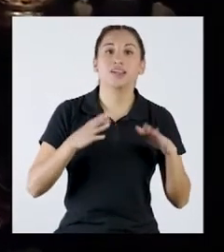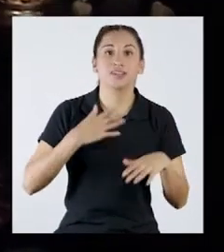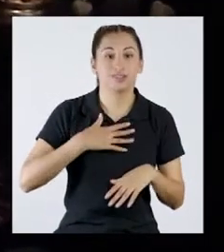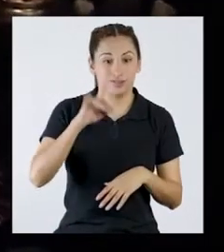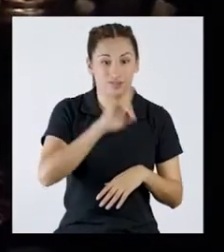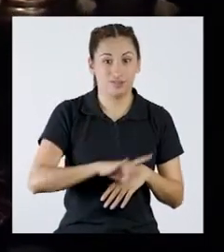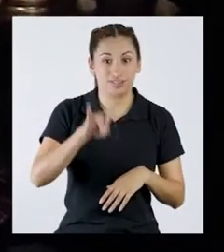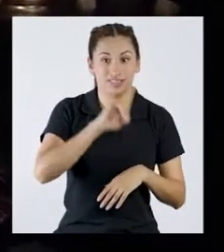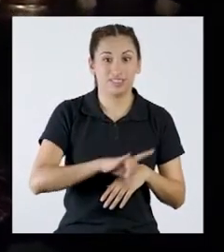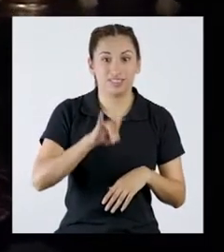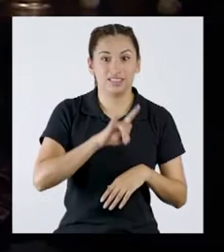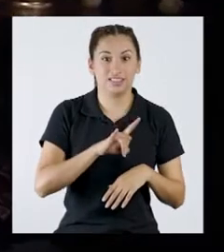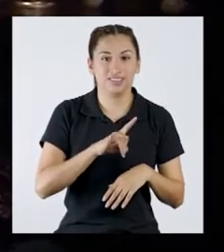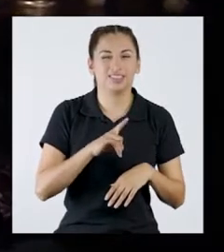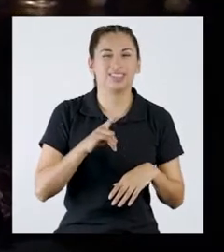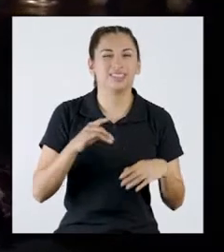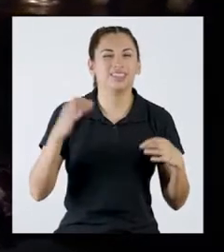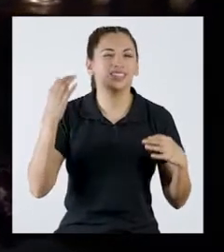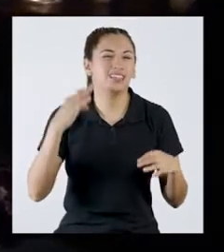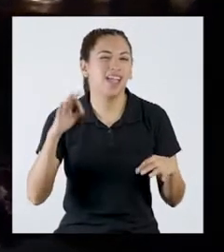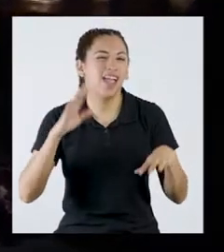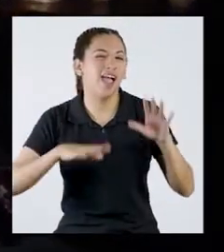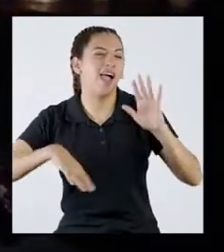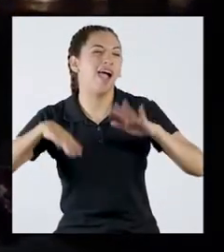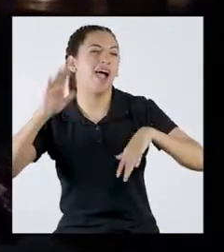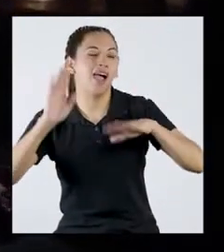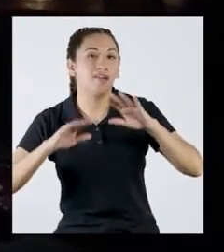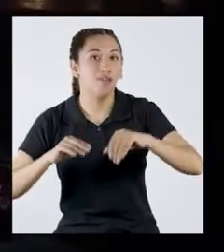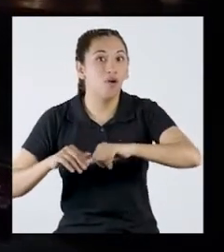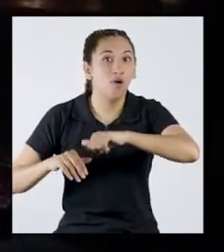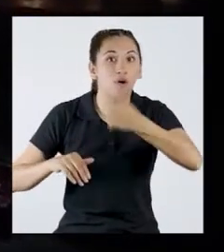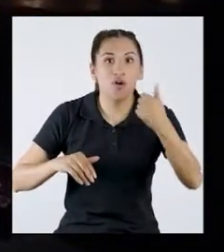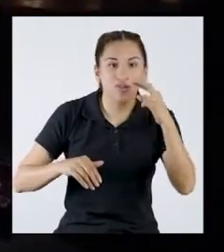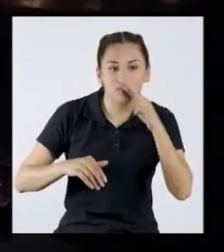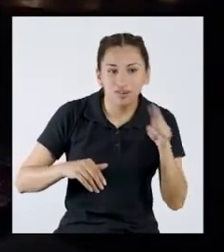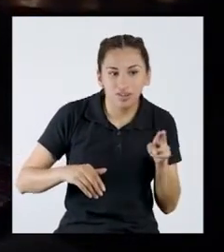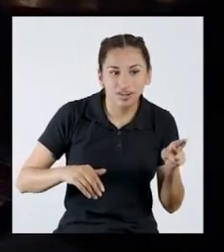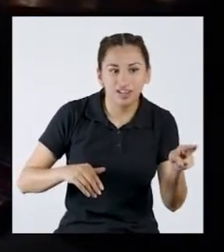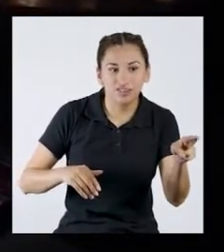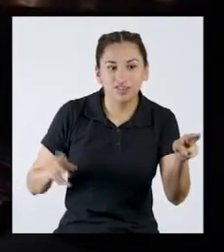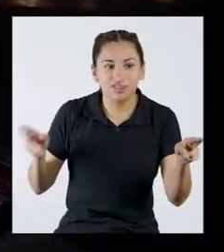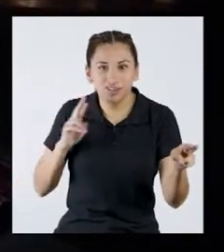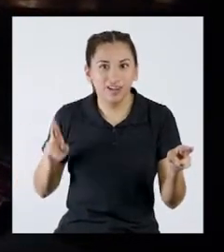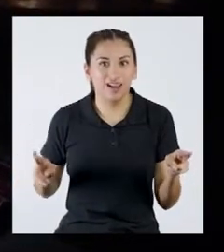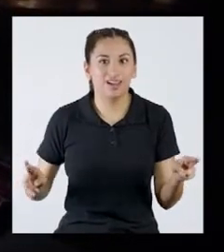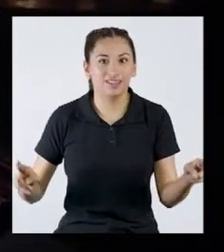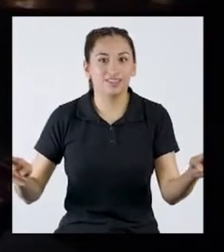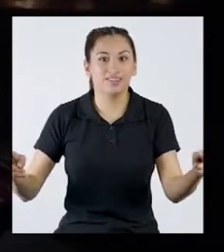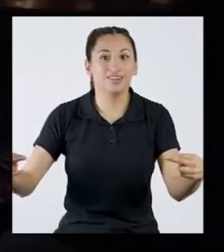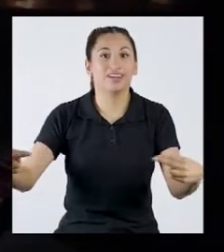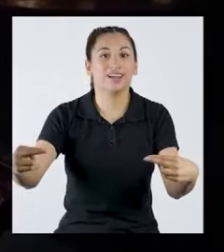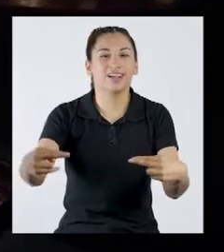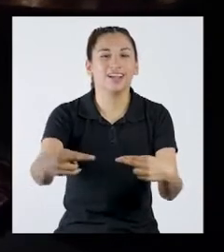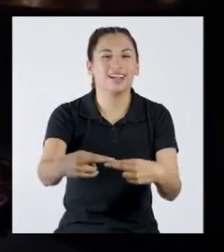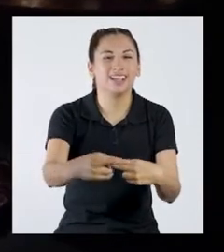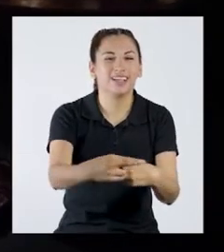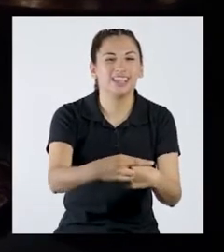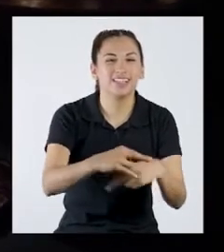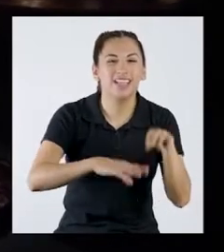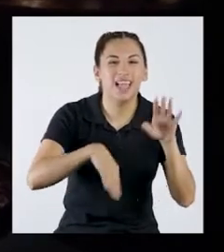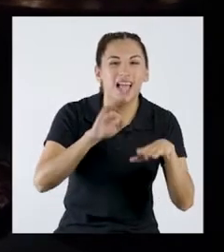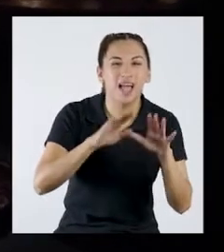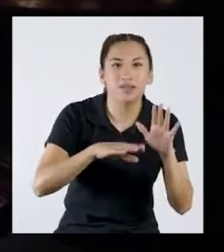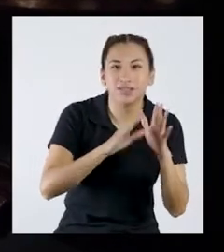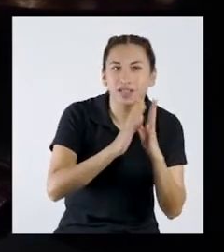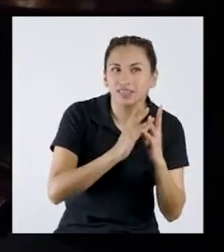que lo utilizo, cree que quizás haya otro ratón por los alrededores y se siente más